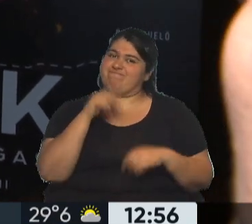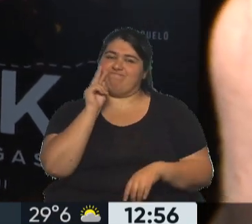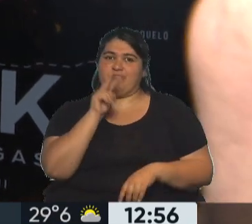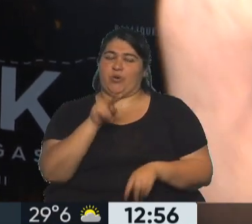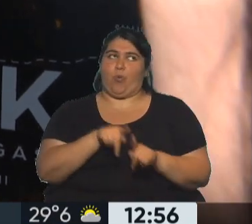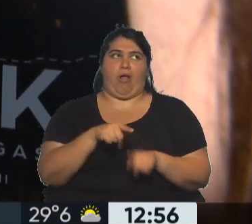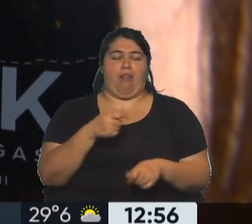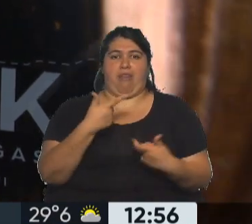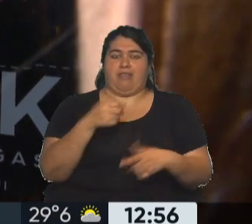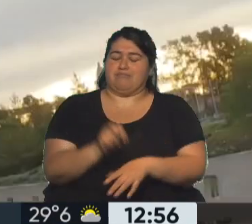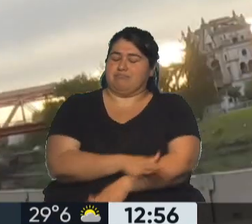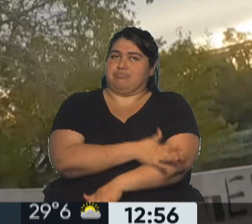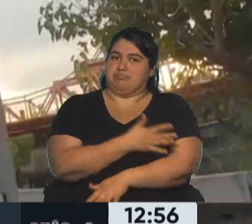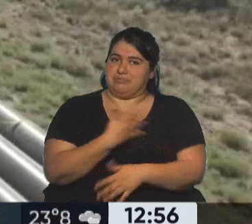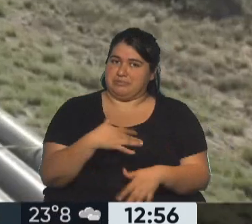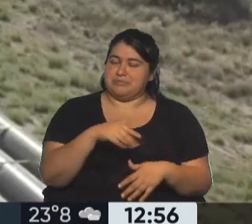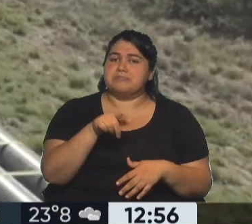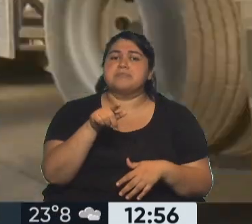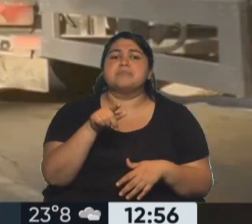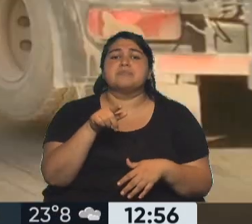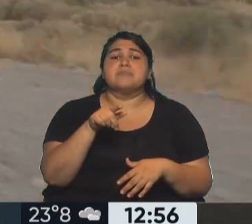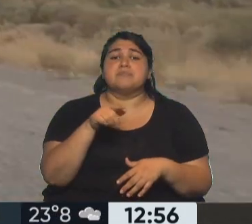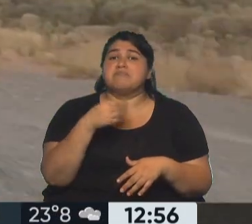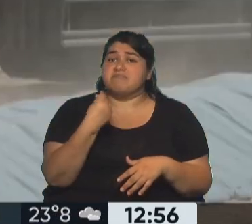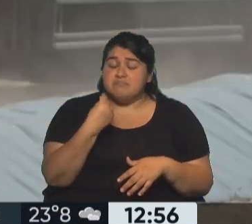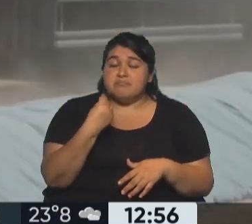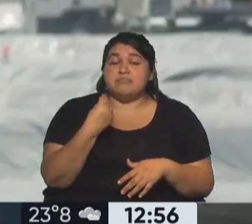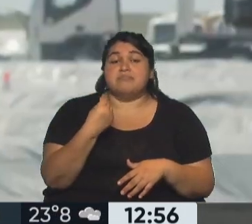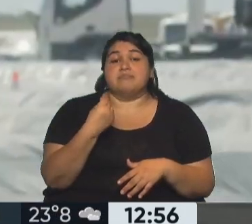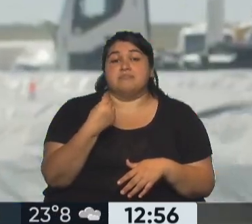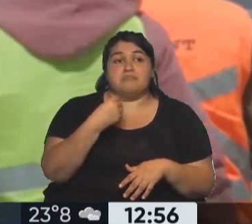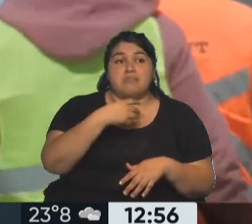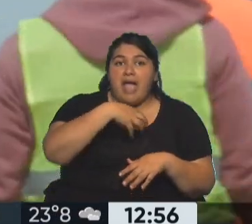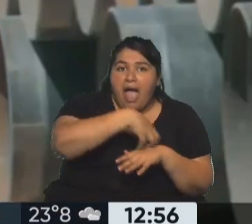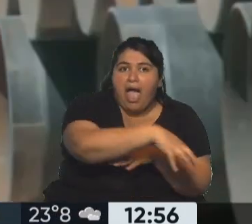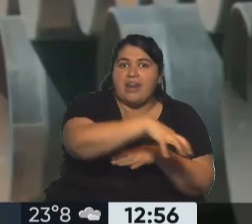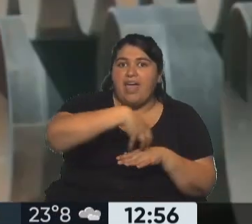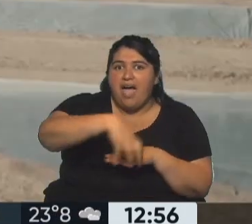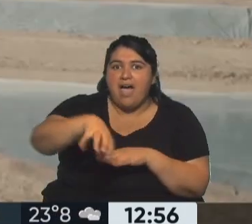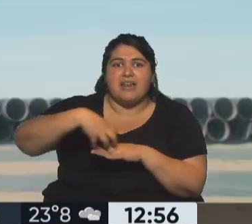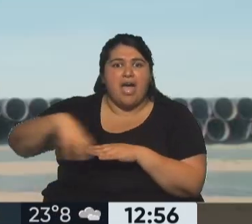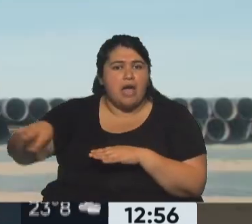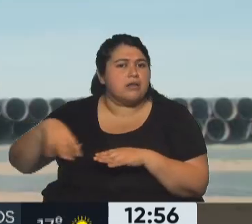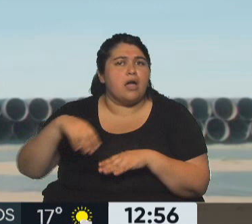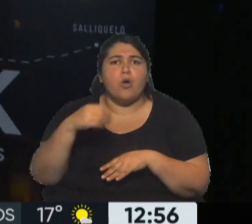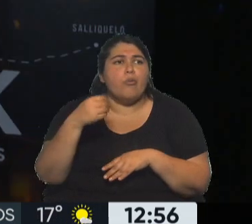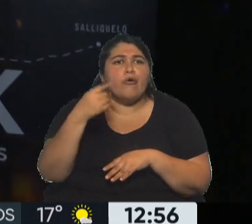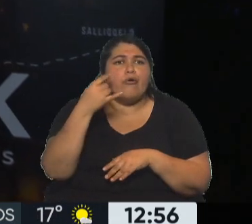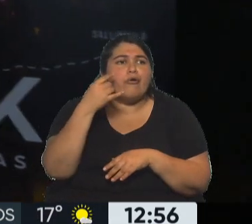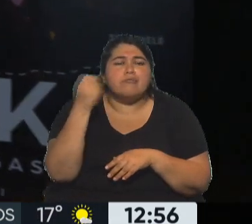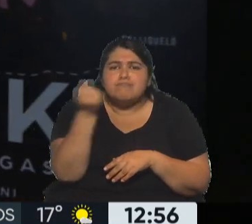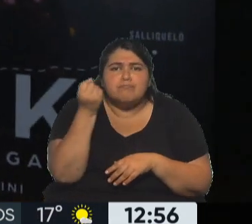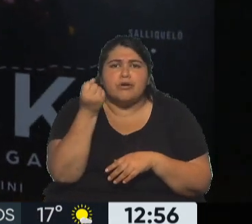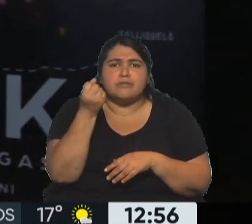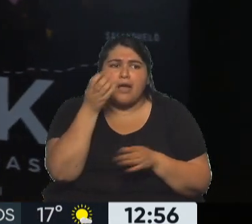me emocionó es que toda la parte de todas las áreas eran todas las más importantes. Entonces